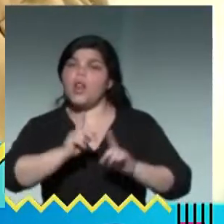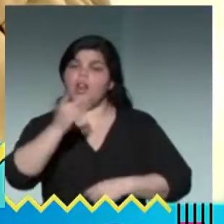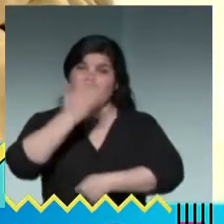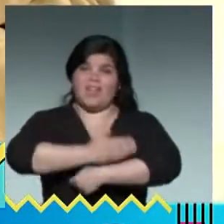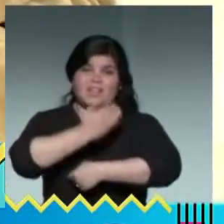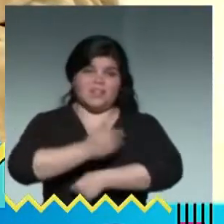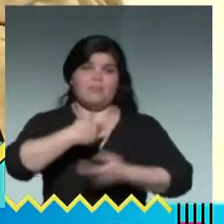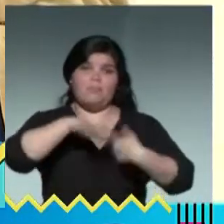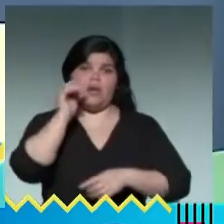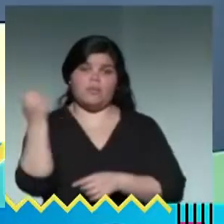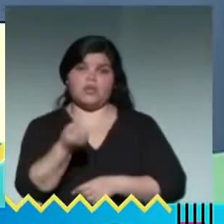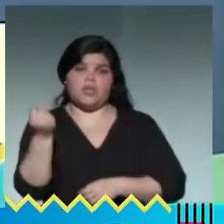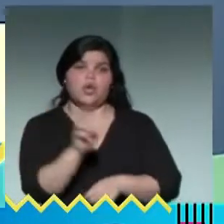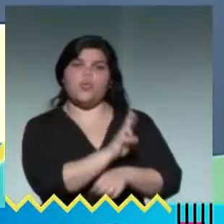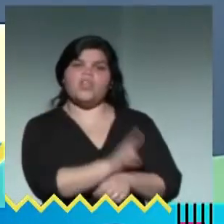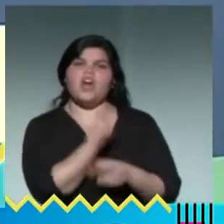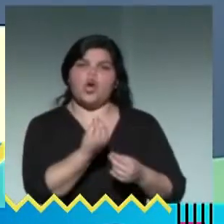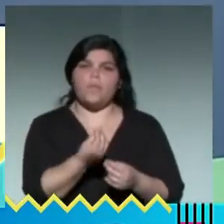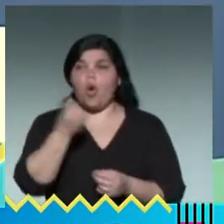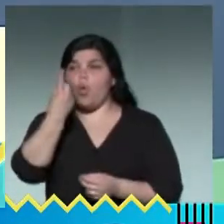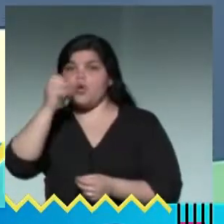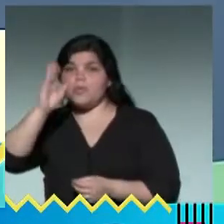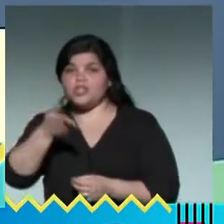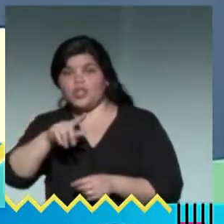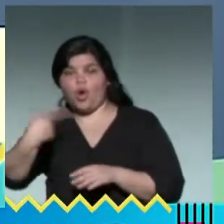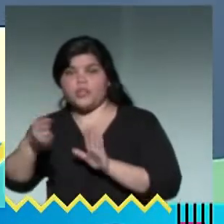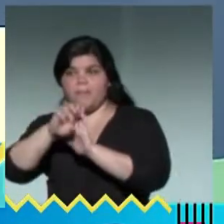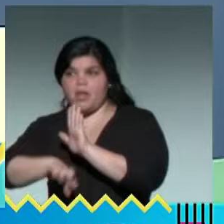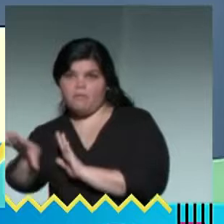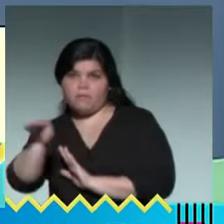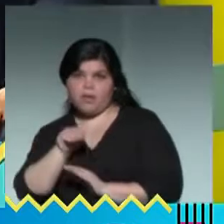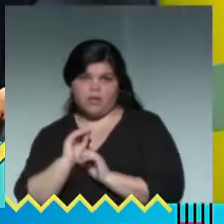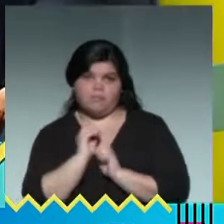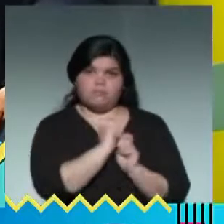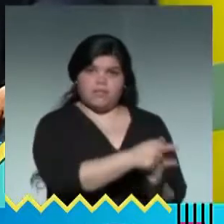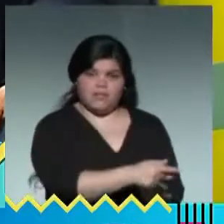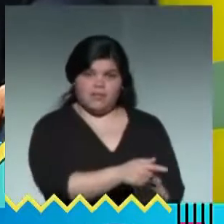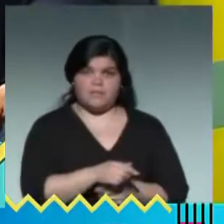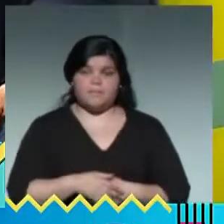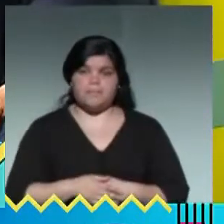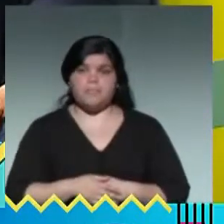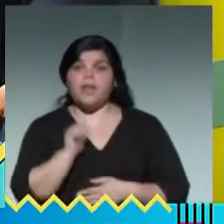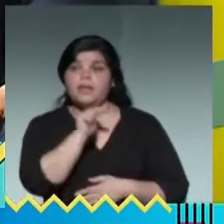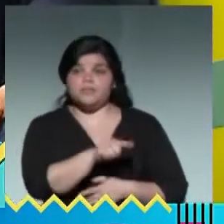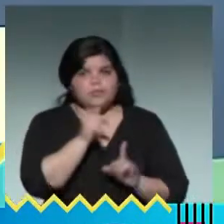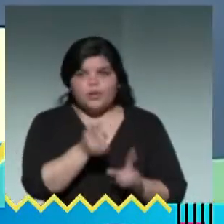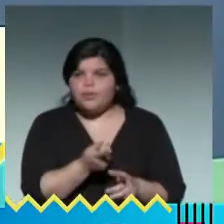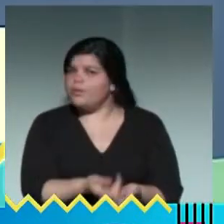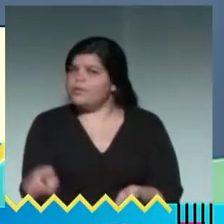esto no es en desmedro de una actividad o favorecer a otra. Y por otro lado, porque insisto en esto,